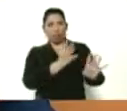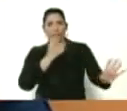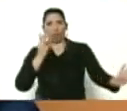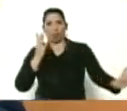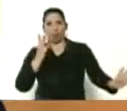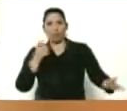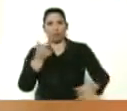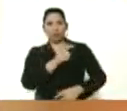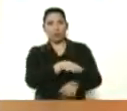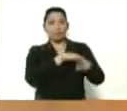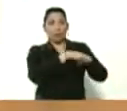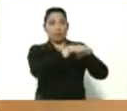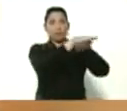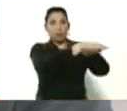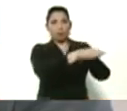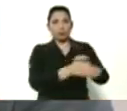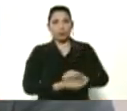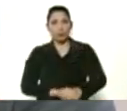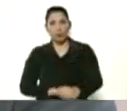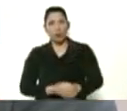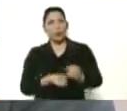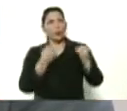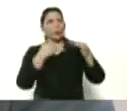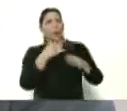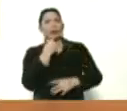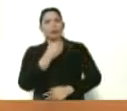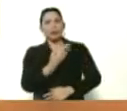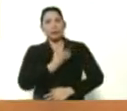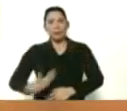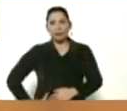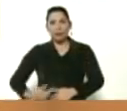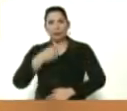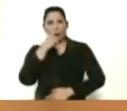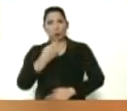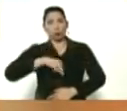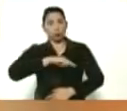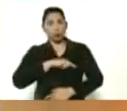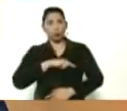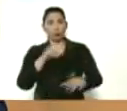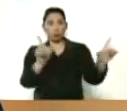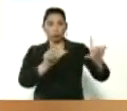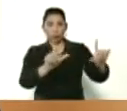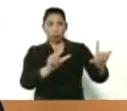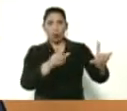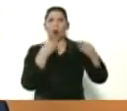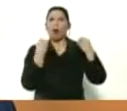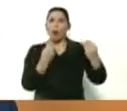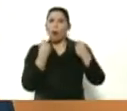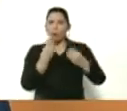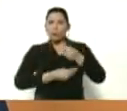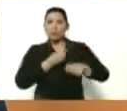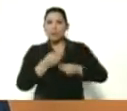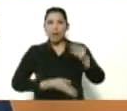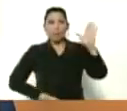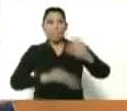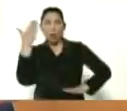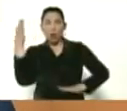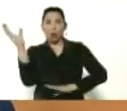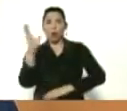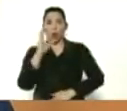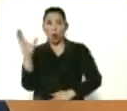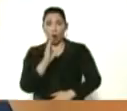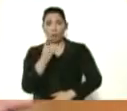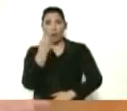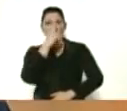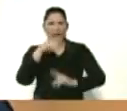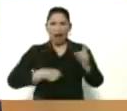autobuses eran tremendas. ¿Cuántas veces ha dicho el presidente Maduro, cuántas veces hemos dicho en los medios de comunicación, cómo hicieron para irse para Colombia en un